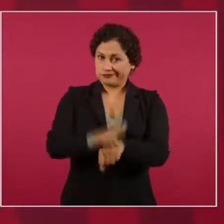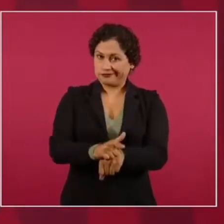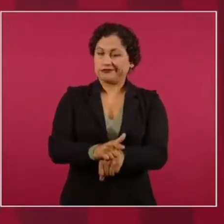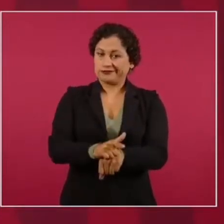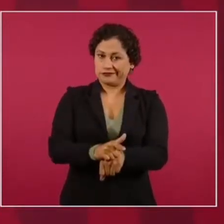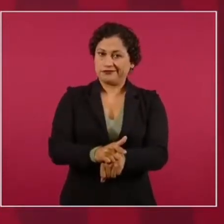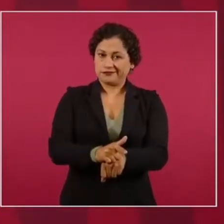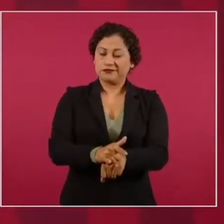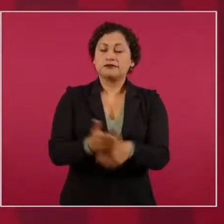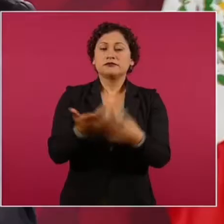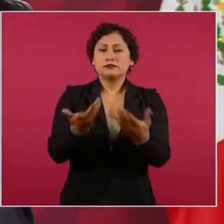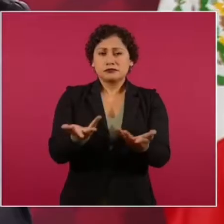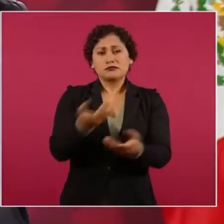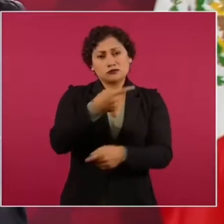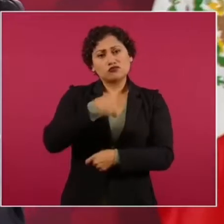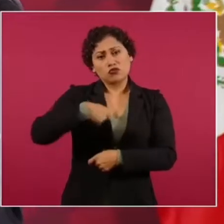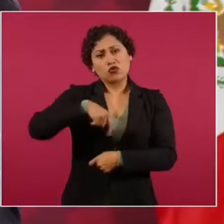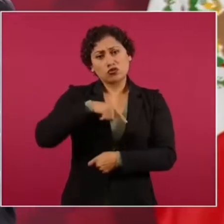ayudando